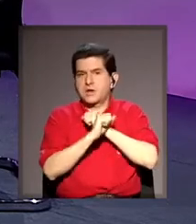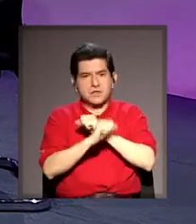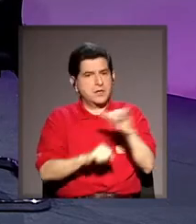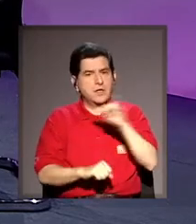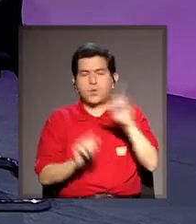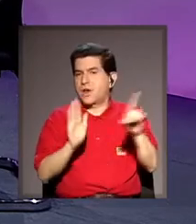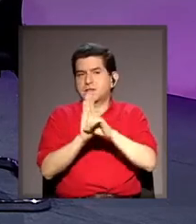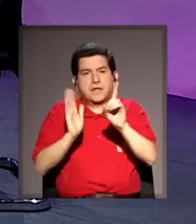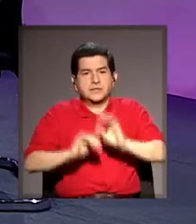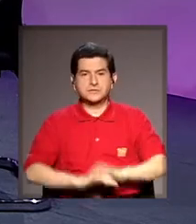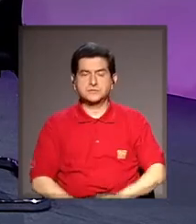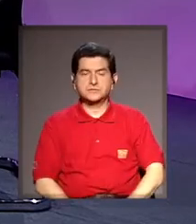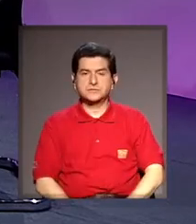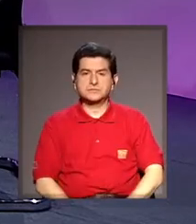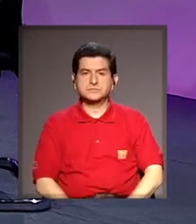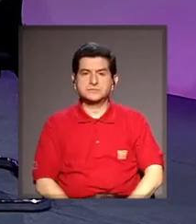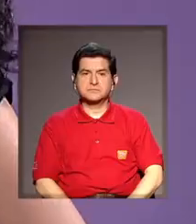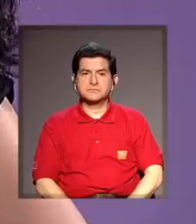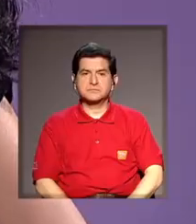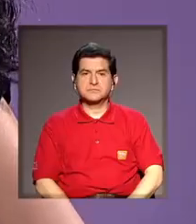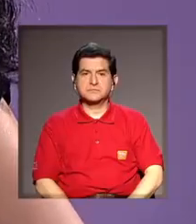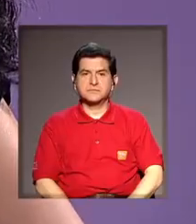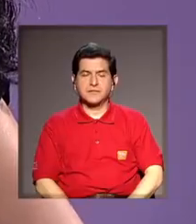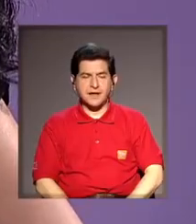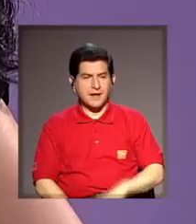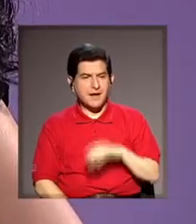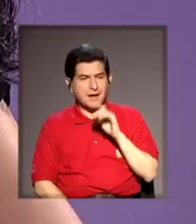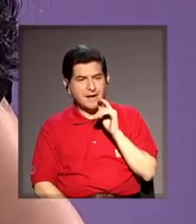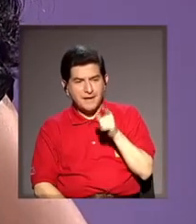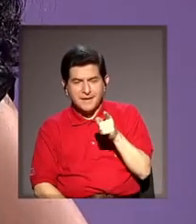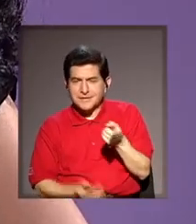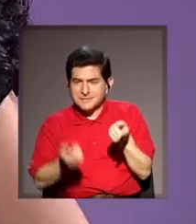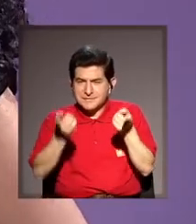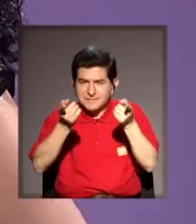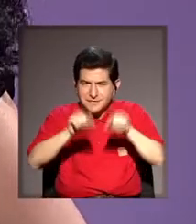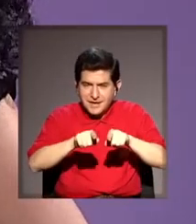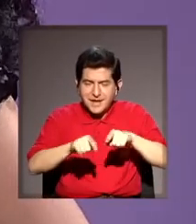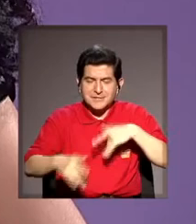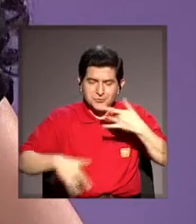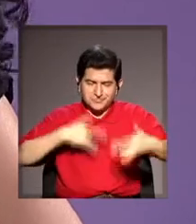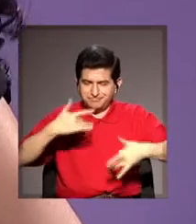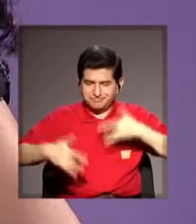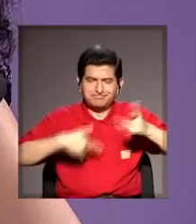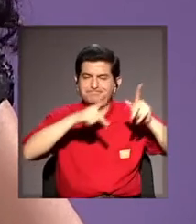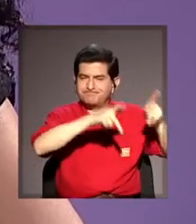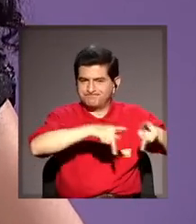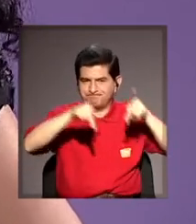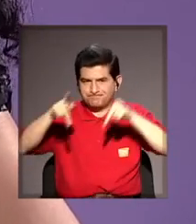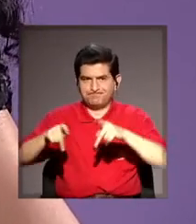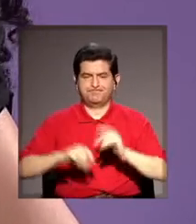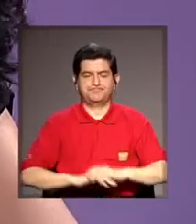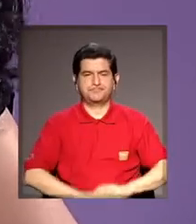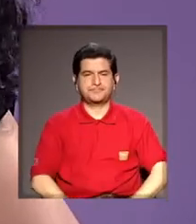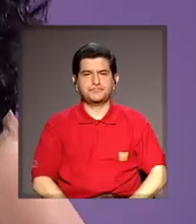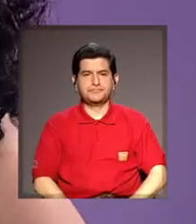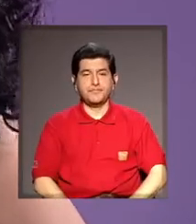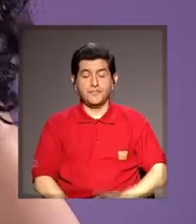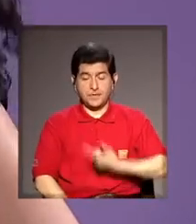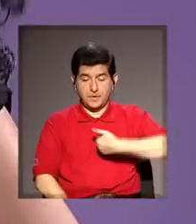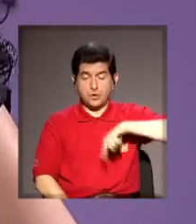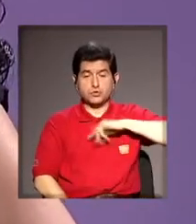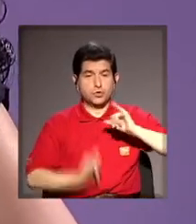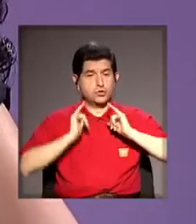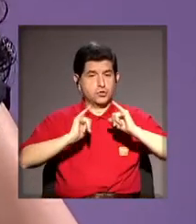igualdad de derechos entonces en eso hay como que sensibilizar a las personas verdad de que estamos en